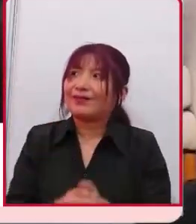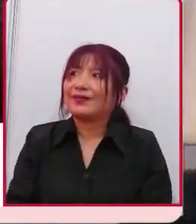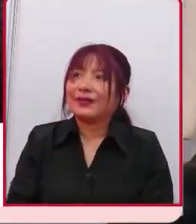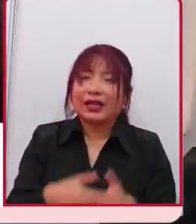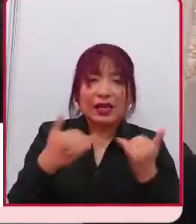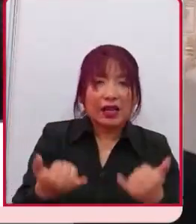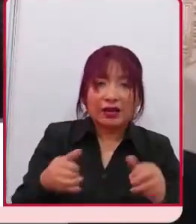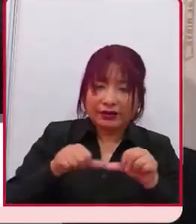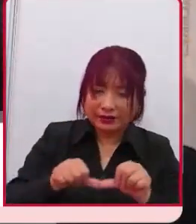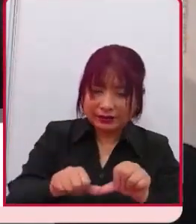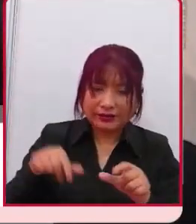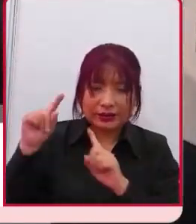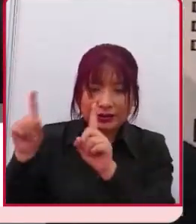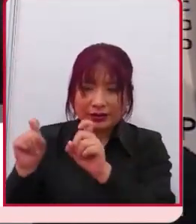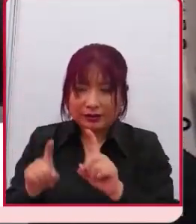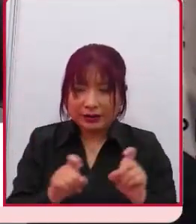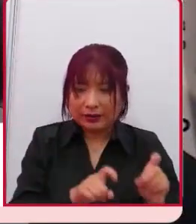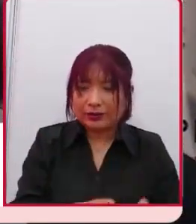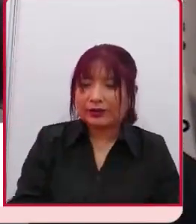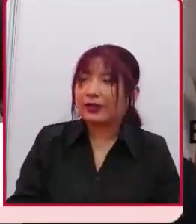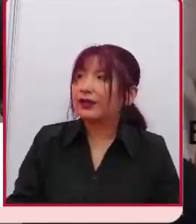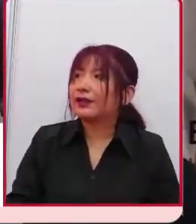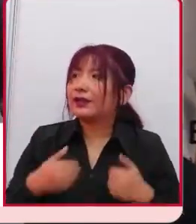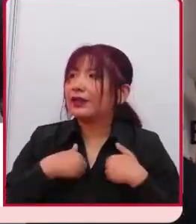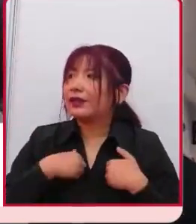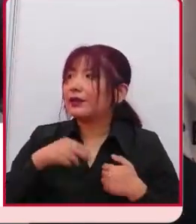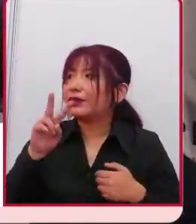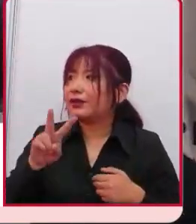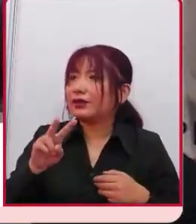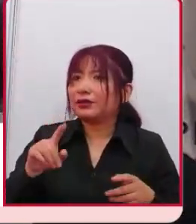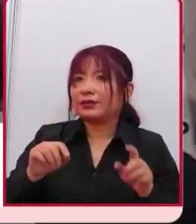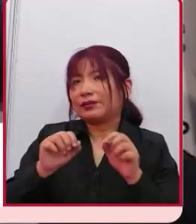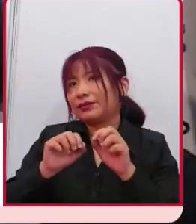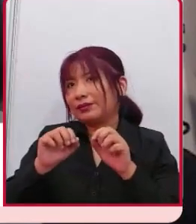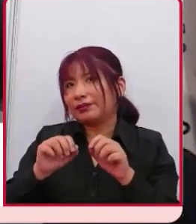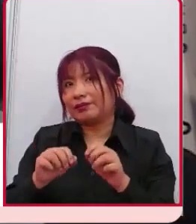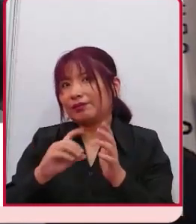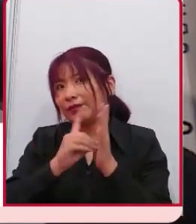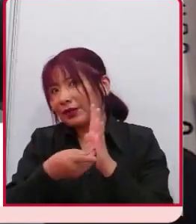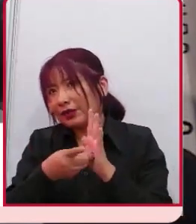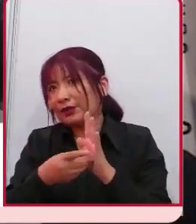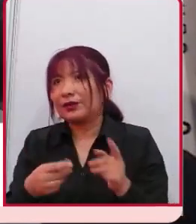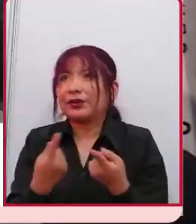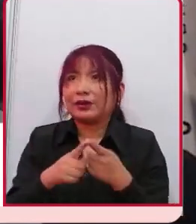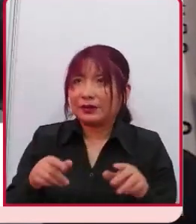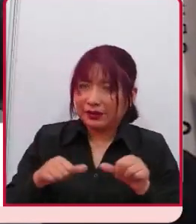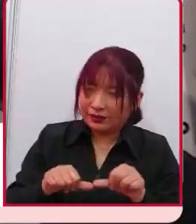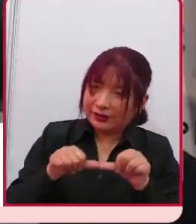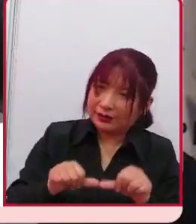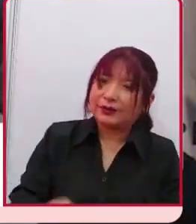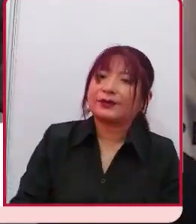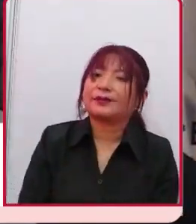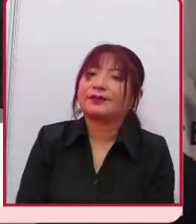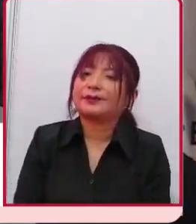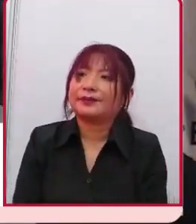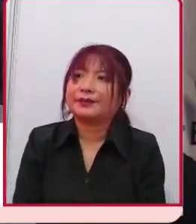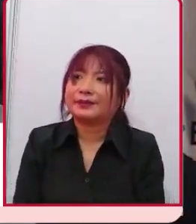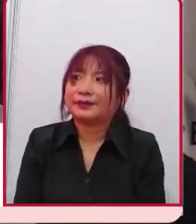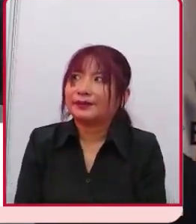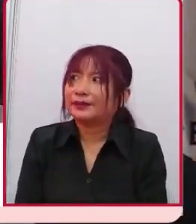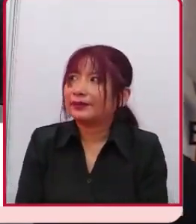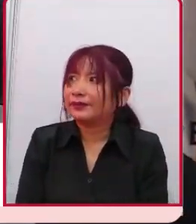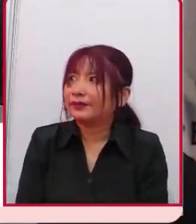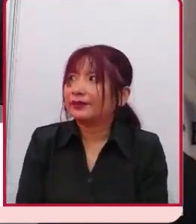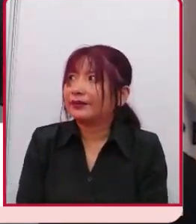Pasamos a las preguntas, aunque tenías todavía unos minutitos, pero pasamos a las preguntas de rigor.